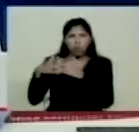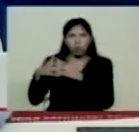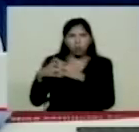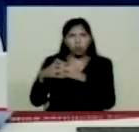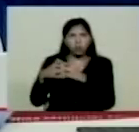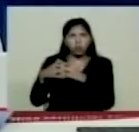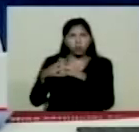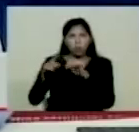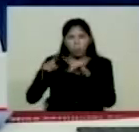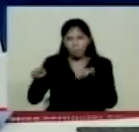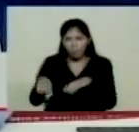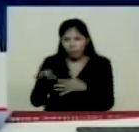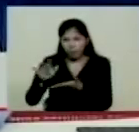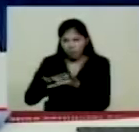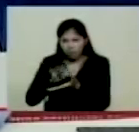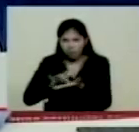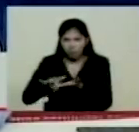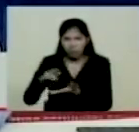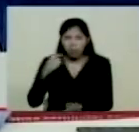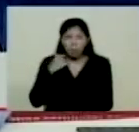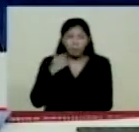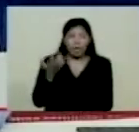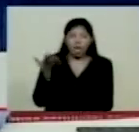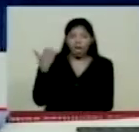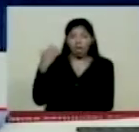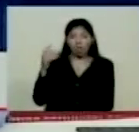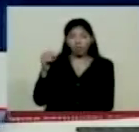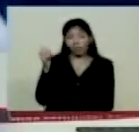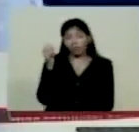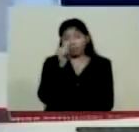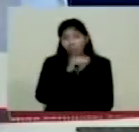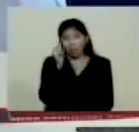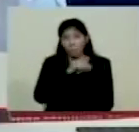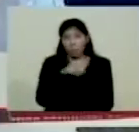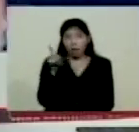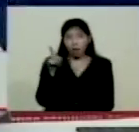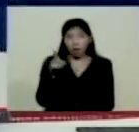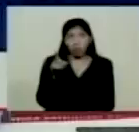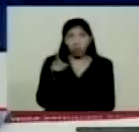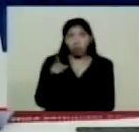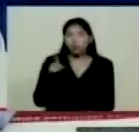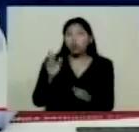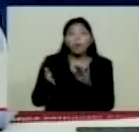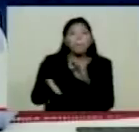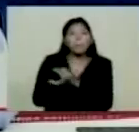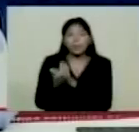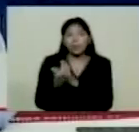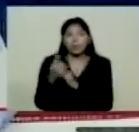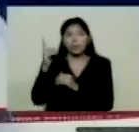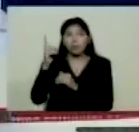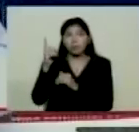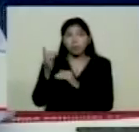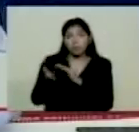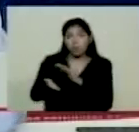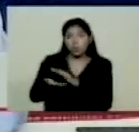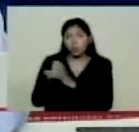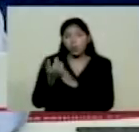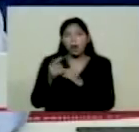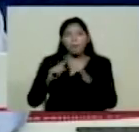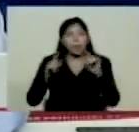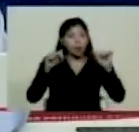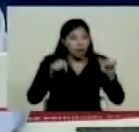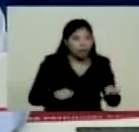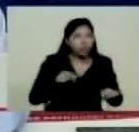viejas y más chimbas, en los Estados Unidos no se imprime la papeleta de votación. En Venezuela